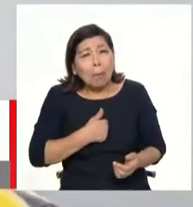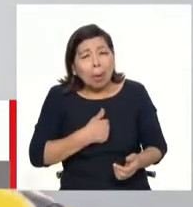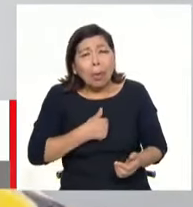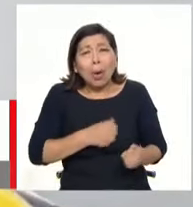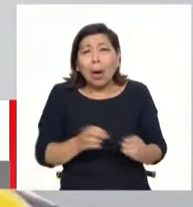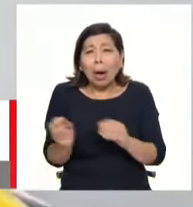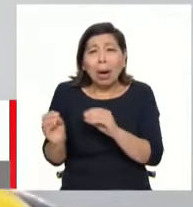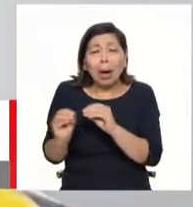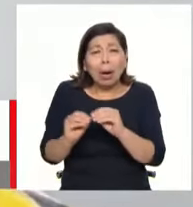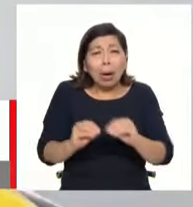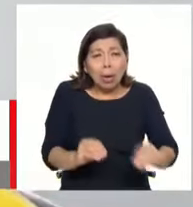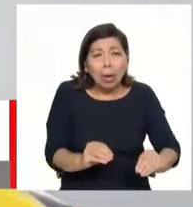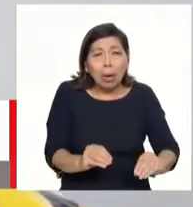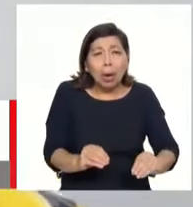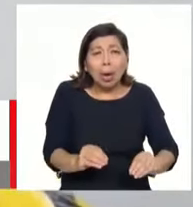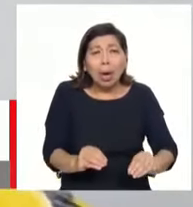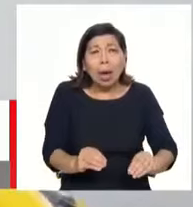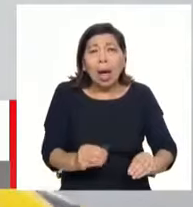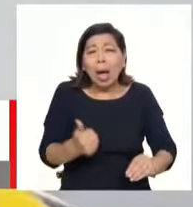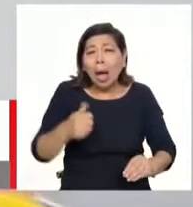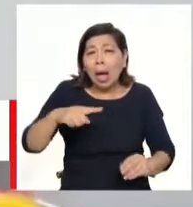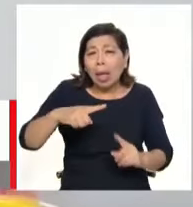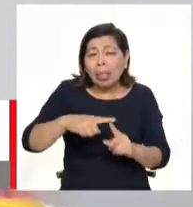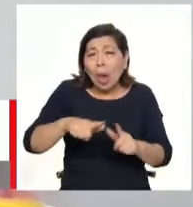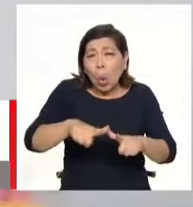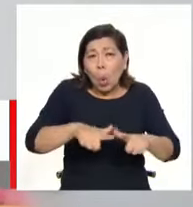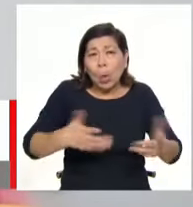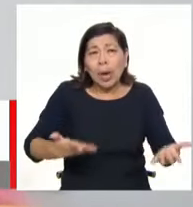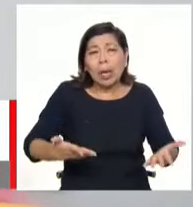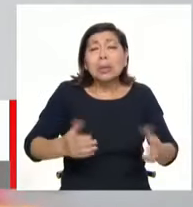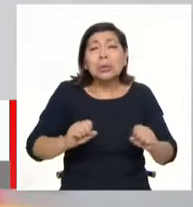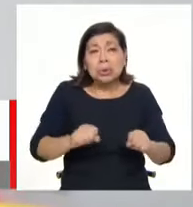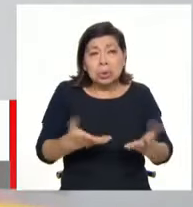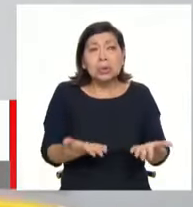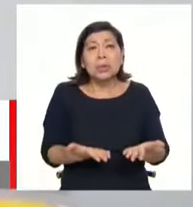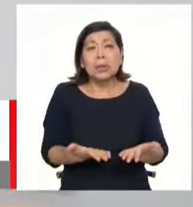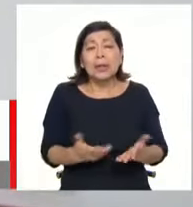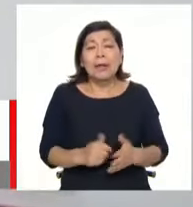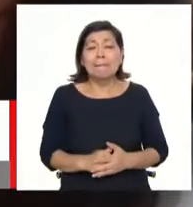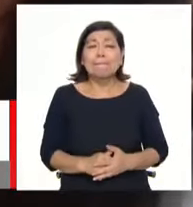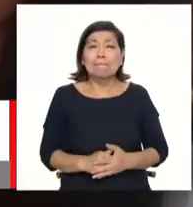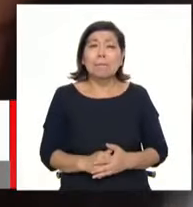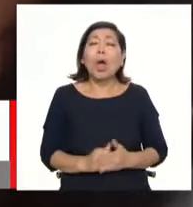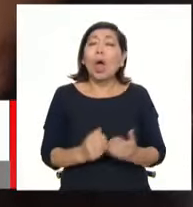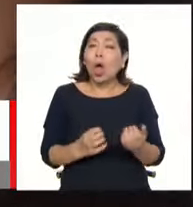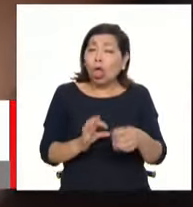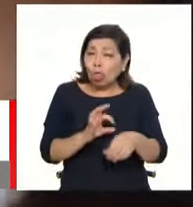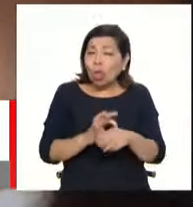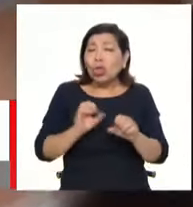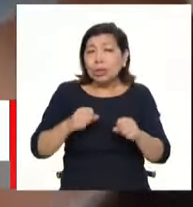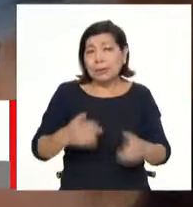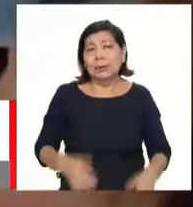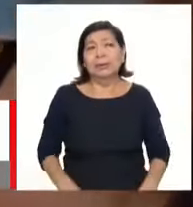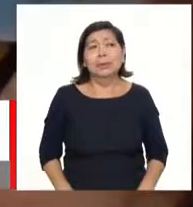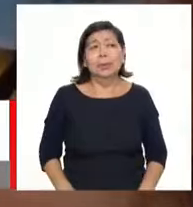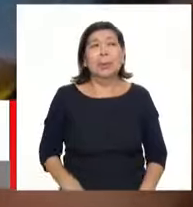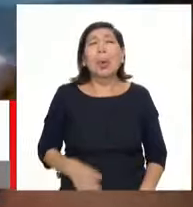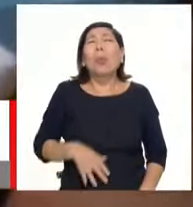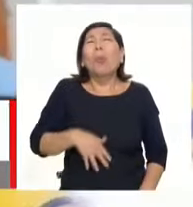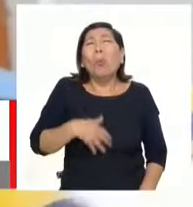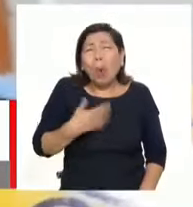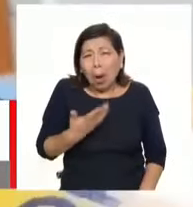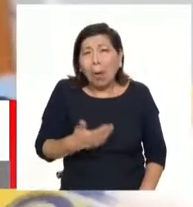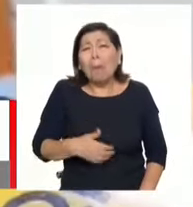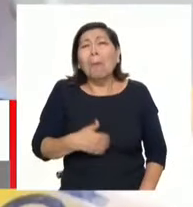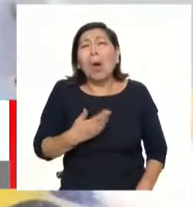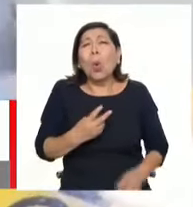cuenta me lo he traído al clase de Anta. En clase de Anta sí me han dado la atención oportuna. Estaba vomitando,